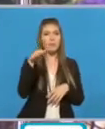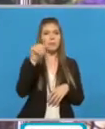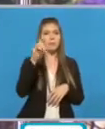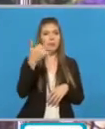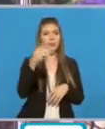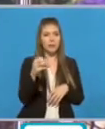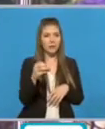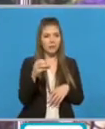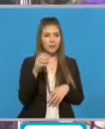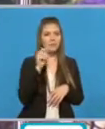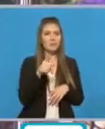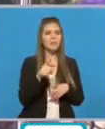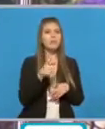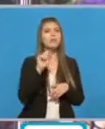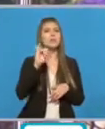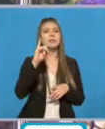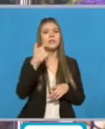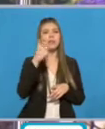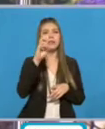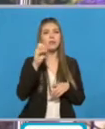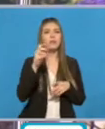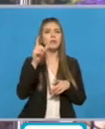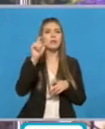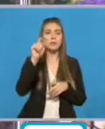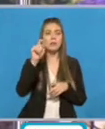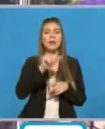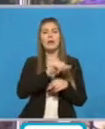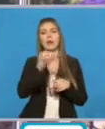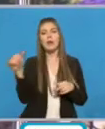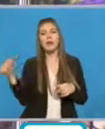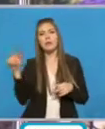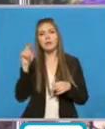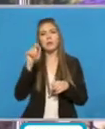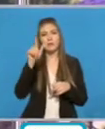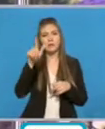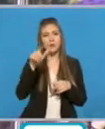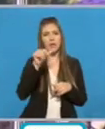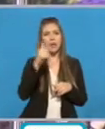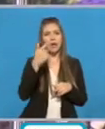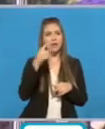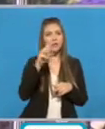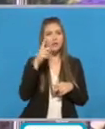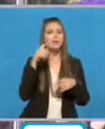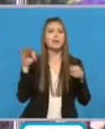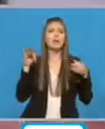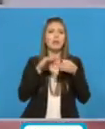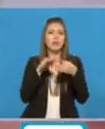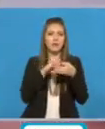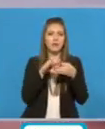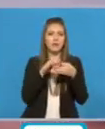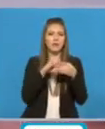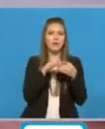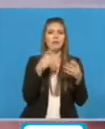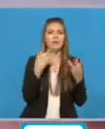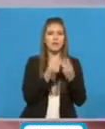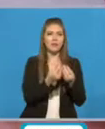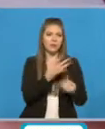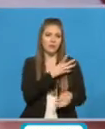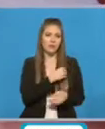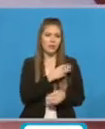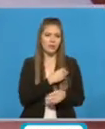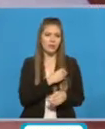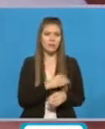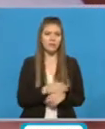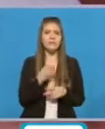siglo XX, después del Concilio Vaticano II, al 27 de agosto, para que quedara junto a la fiesta de San Agustín. Claro. Muy bien, Mónica. Esa